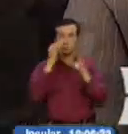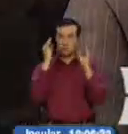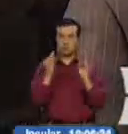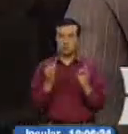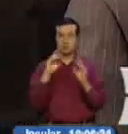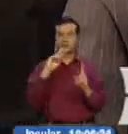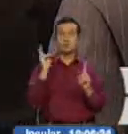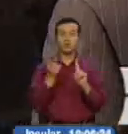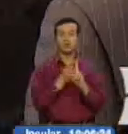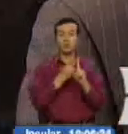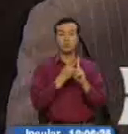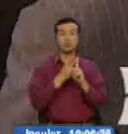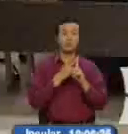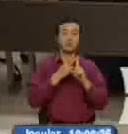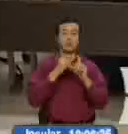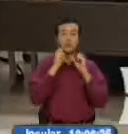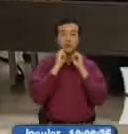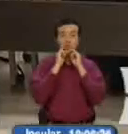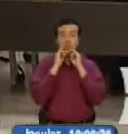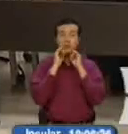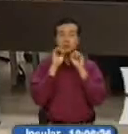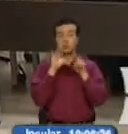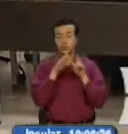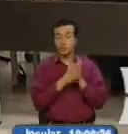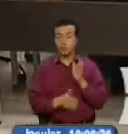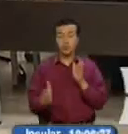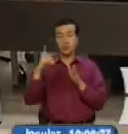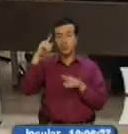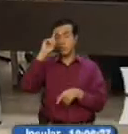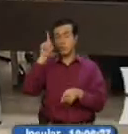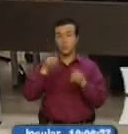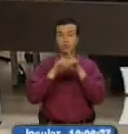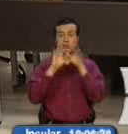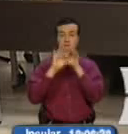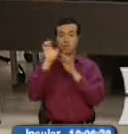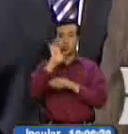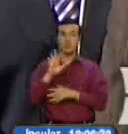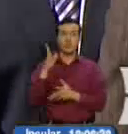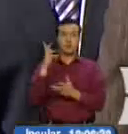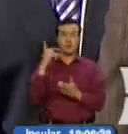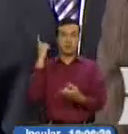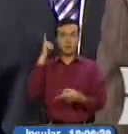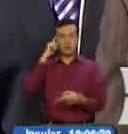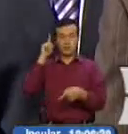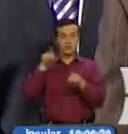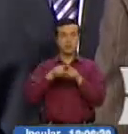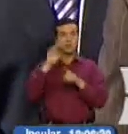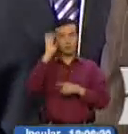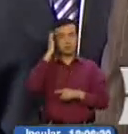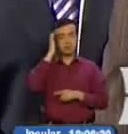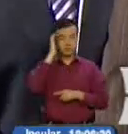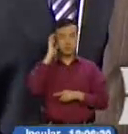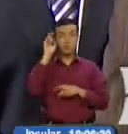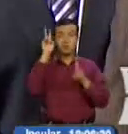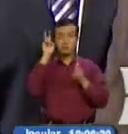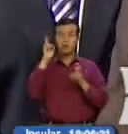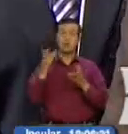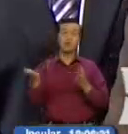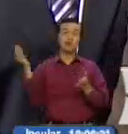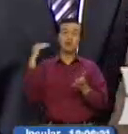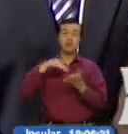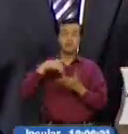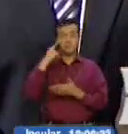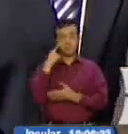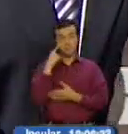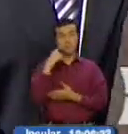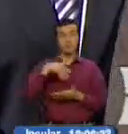segundo semestre, también el gobierno aspira a finiquitar el acuerdo comercial con la Unión Europea. Nos preocupa todavía el tema de la ratificación,